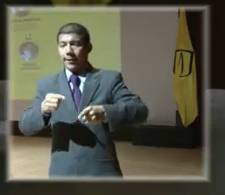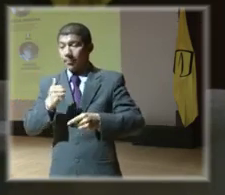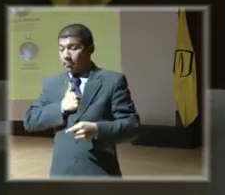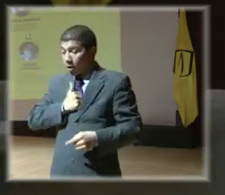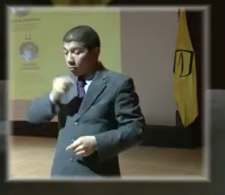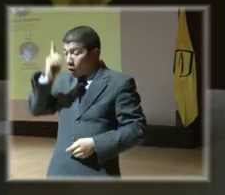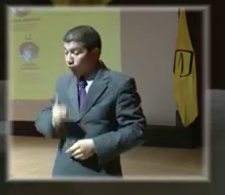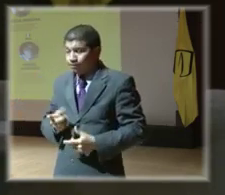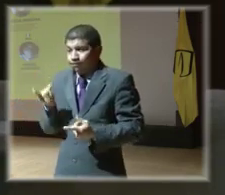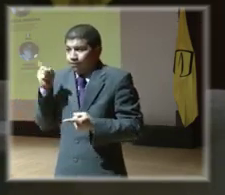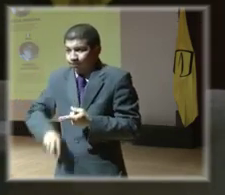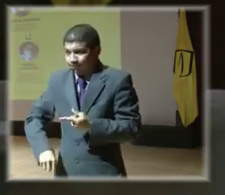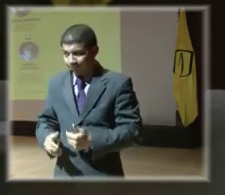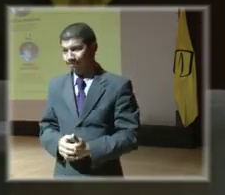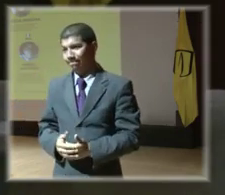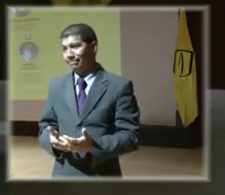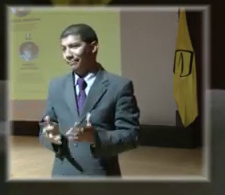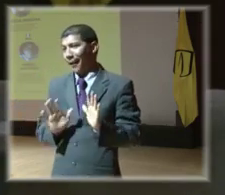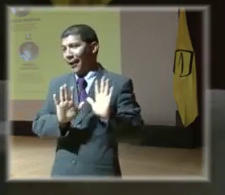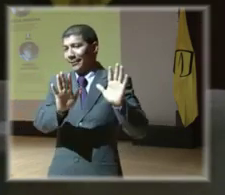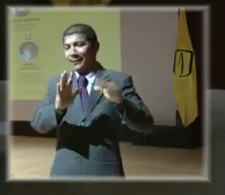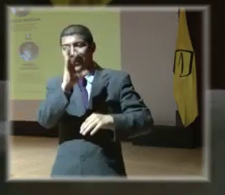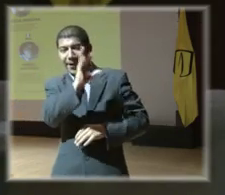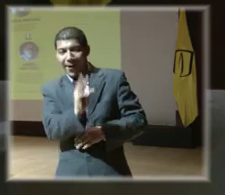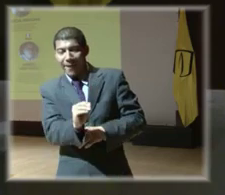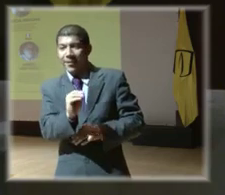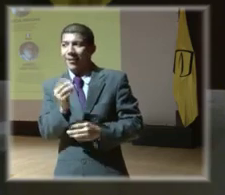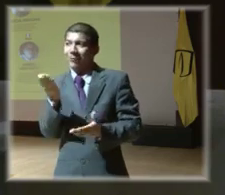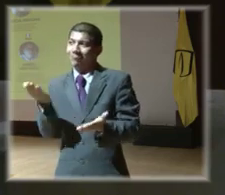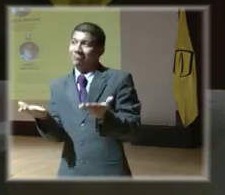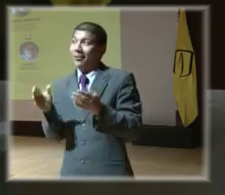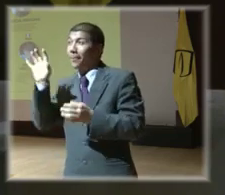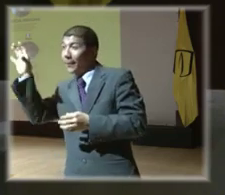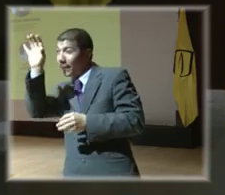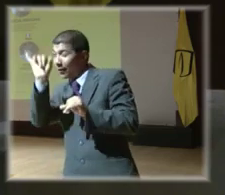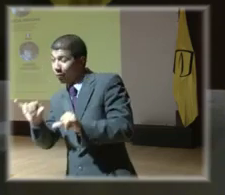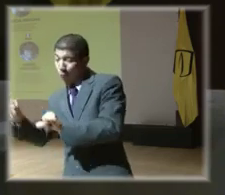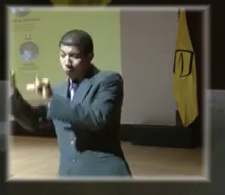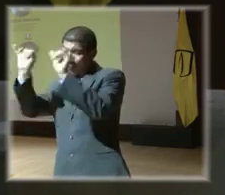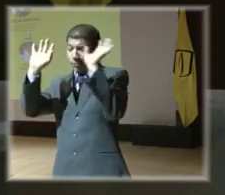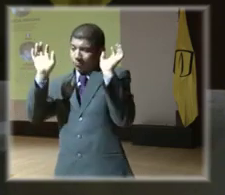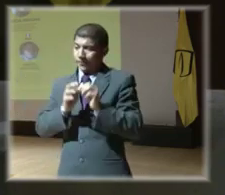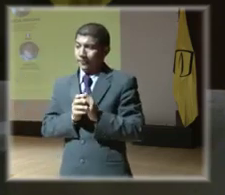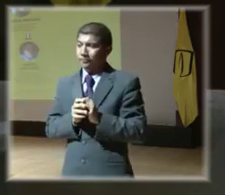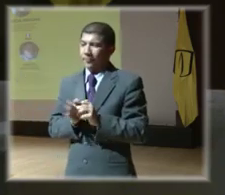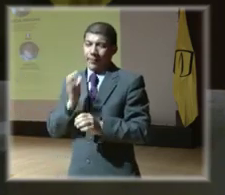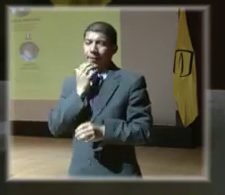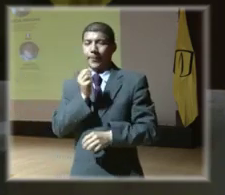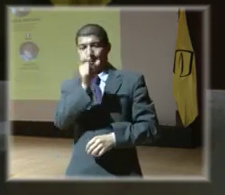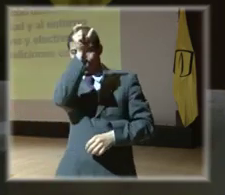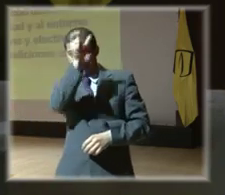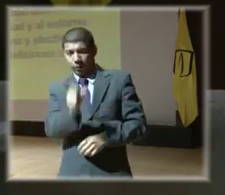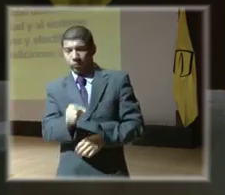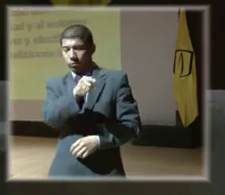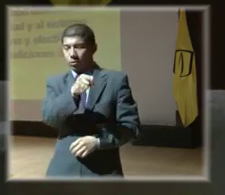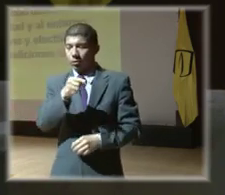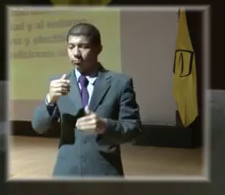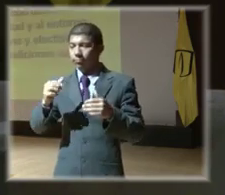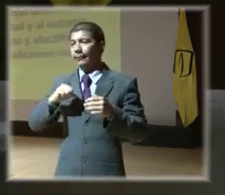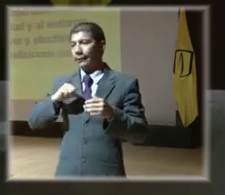intelectual no podría, o sea, la persona en el banco va a negar que esa persona abre su cuenta bancaria,